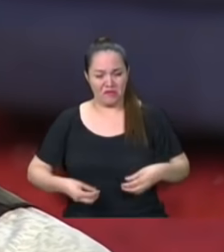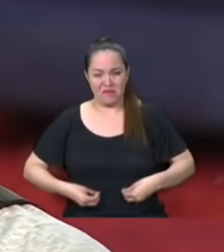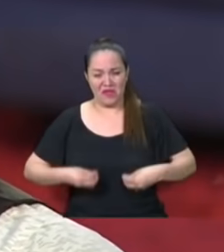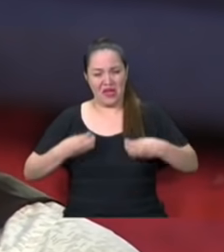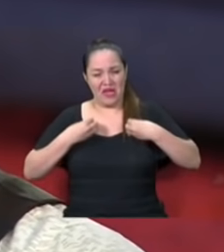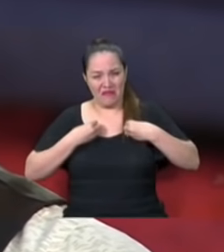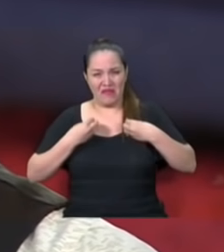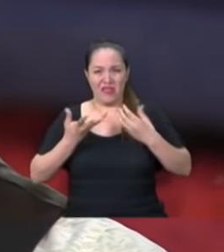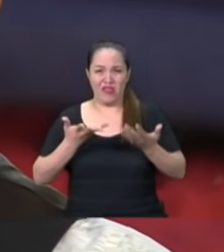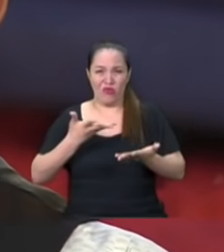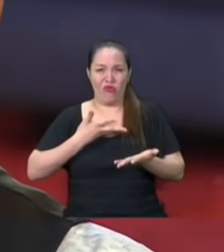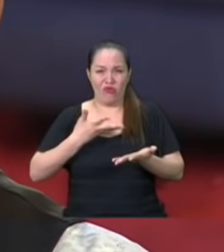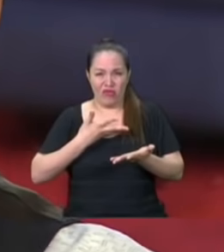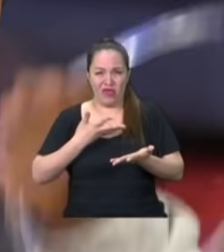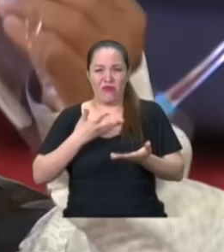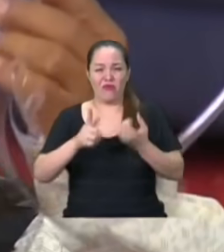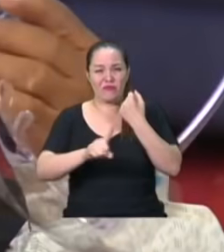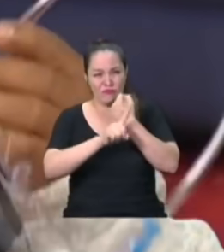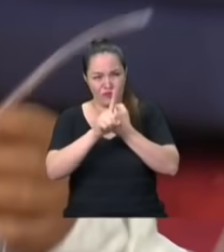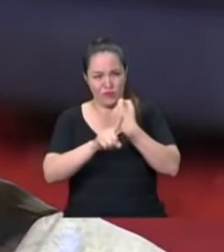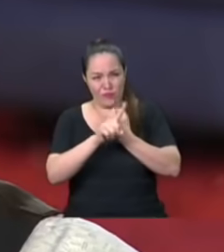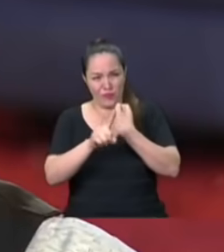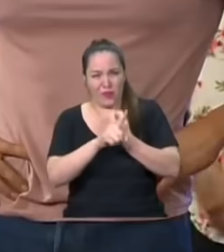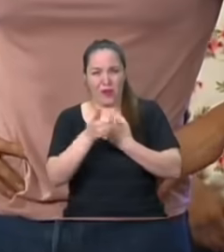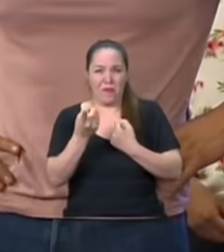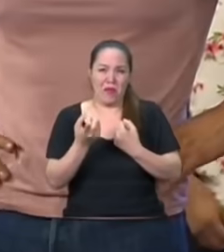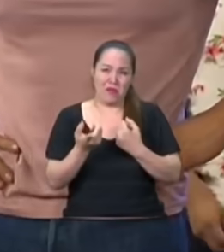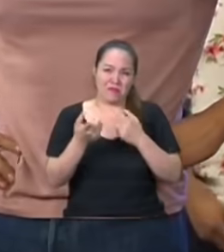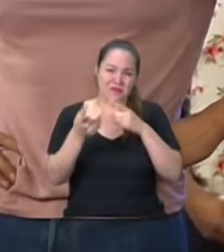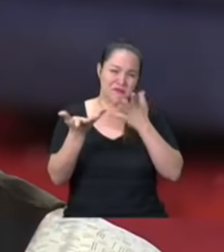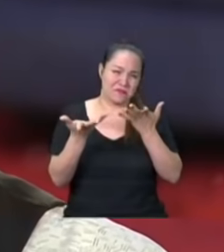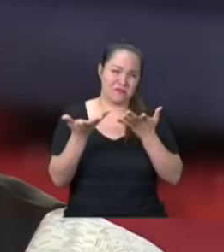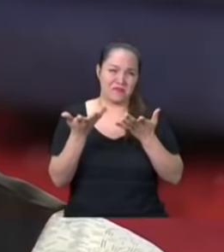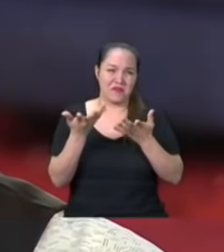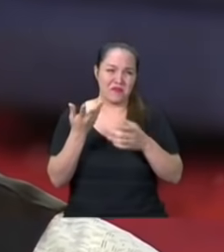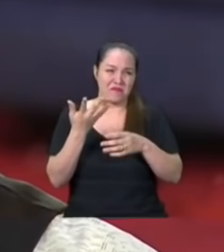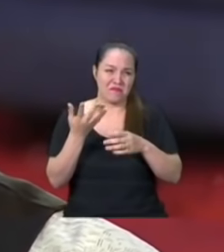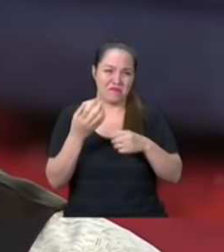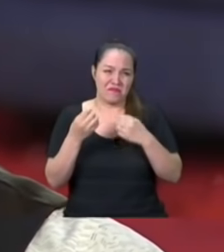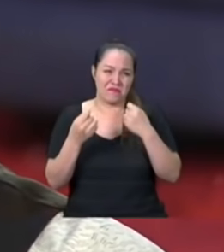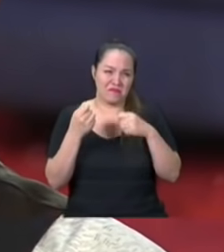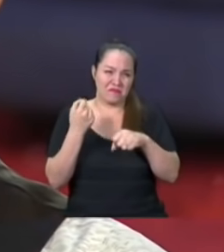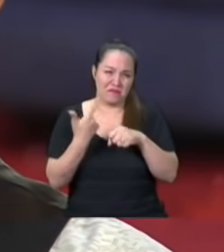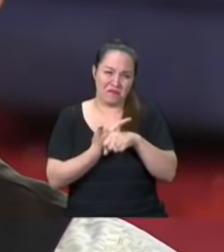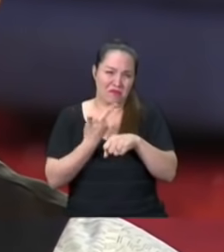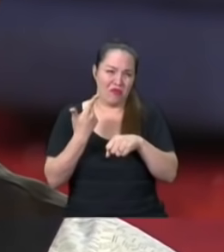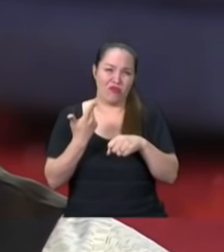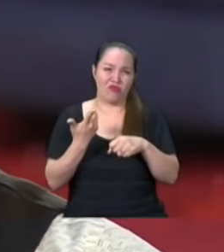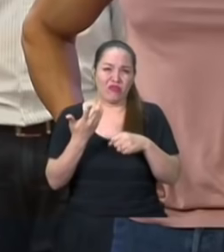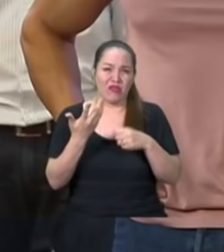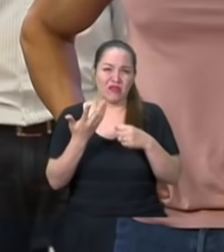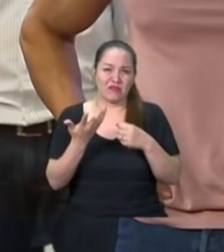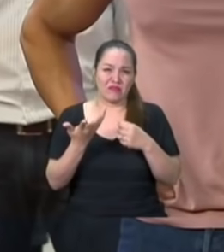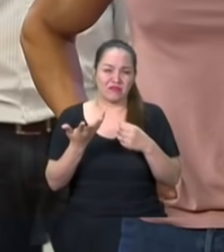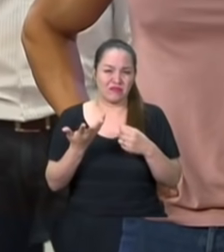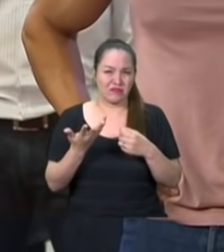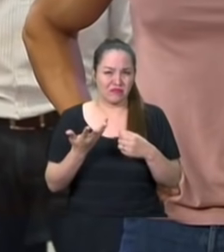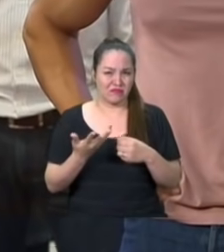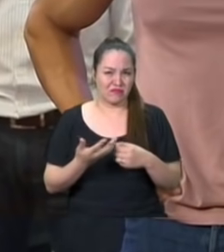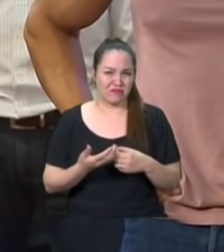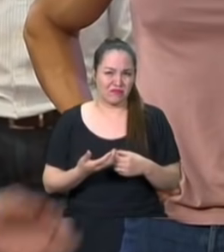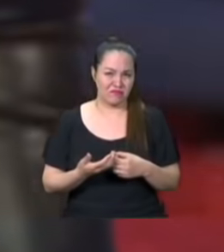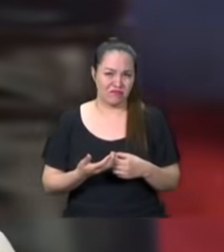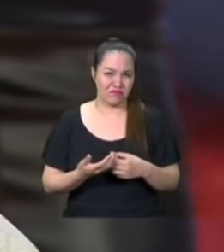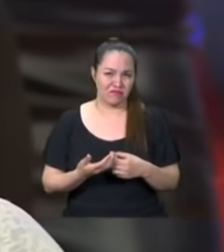que puede ser mala o tanto... Cuéntame, buena. ¿Qué te ha pasado? Pues son deudas o a veces llegan ¿Cuánto así... debes?